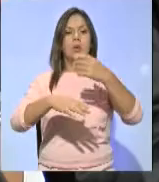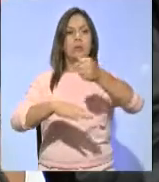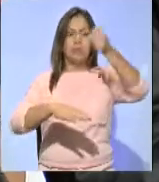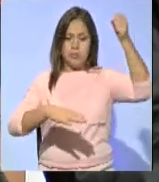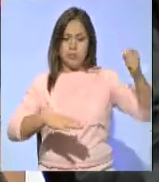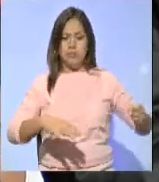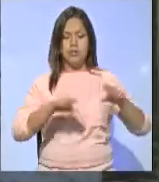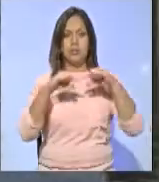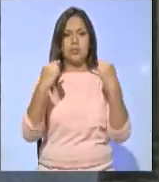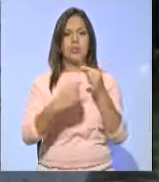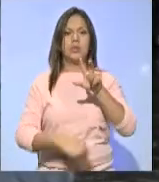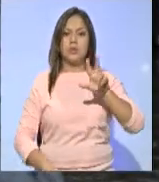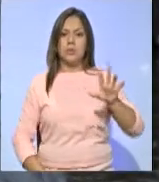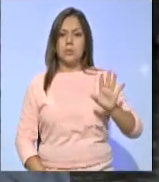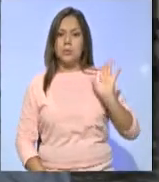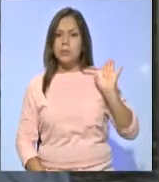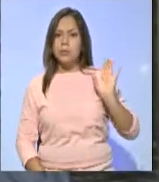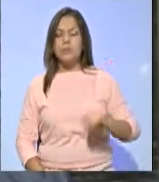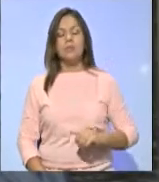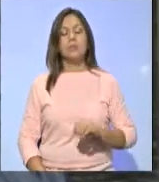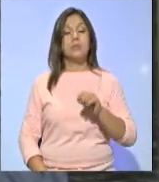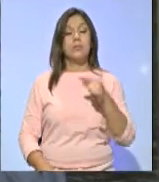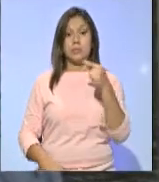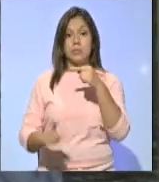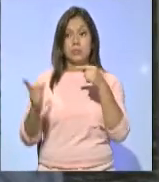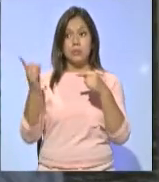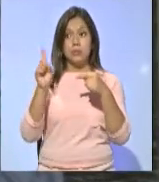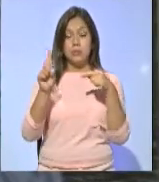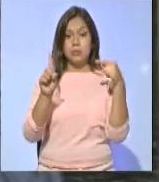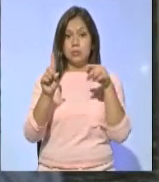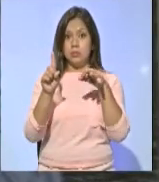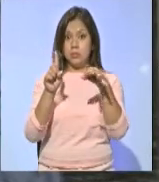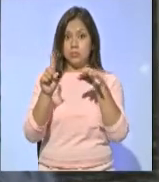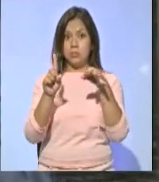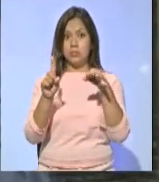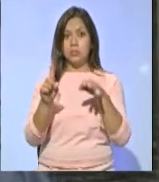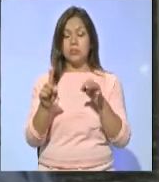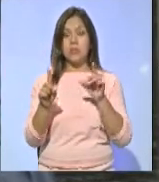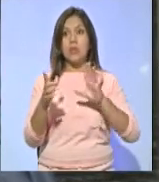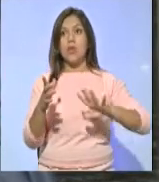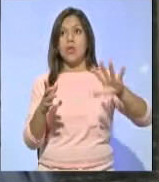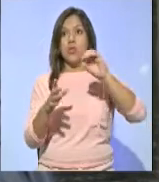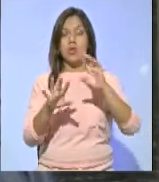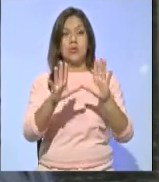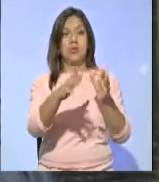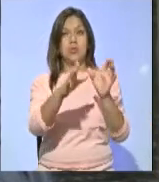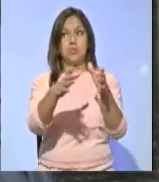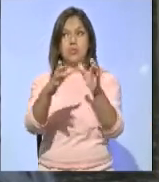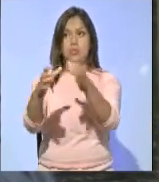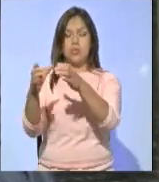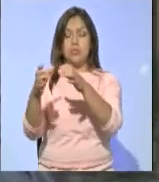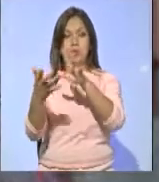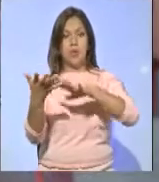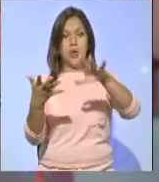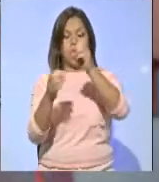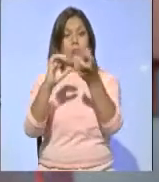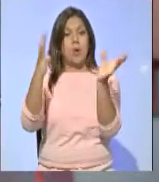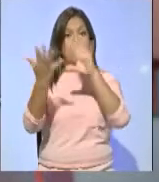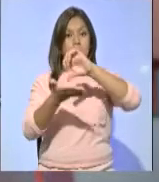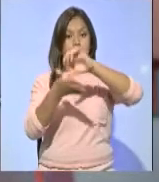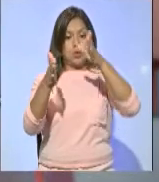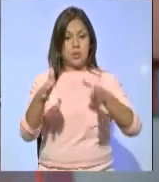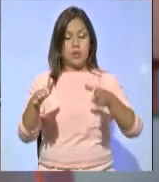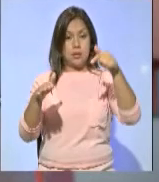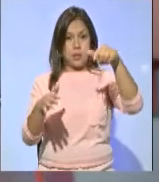del movimiento. Franklin Samaniego ha hecho la precisión de que no son todos los comités de la Revolución Ciudadana de acá de la provincia